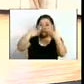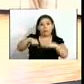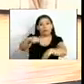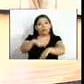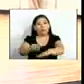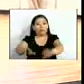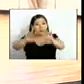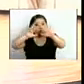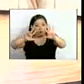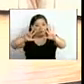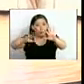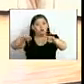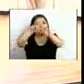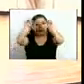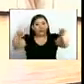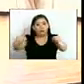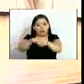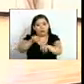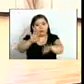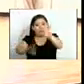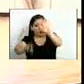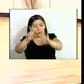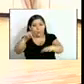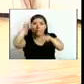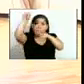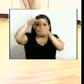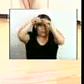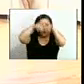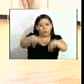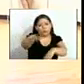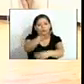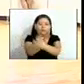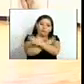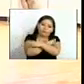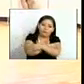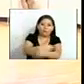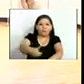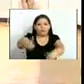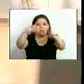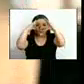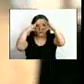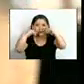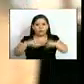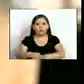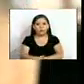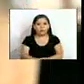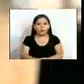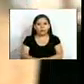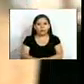8 de la noche por la señal de Canal 12. Bendiciones, que descansen. Buenas noches.